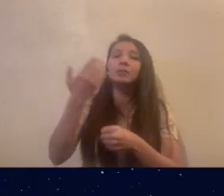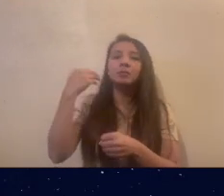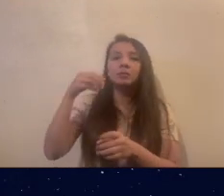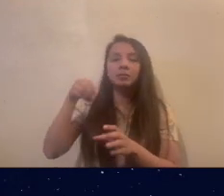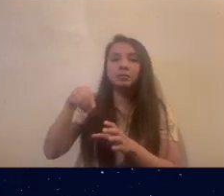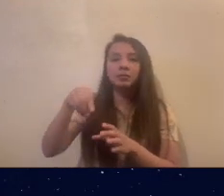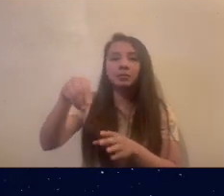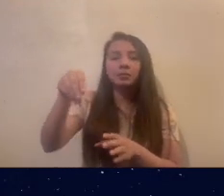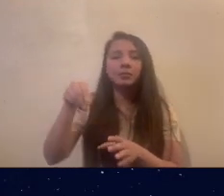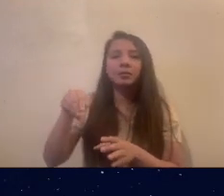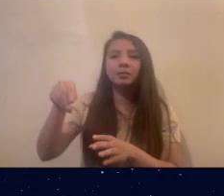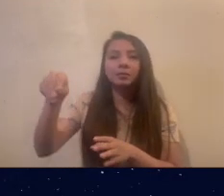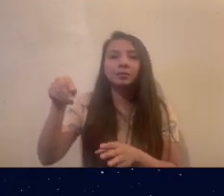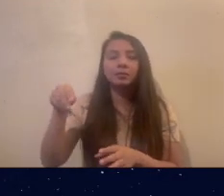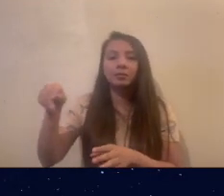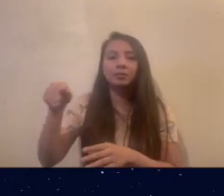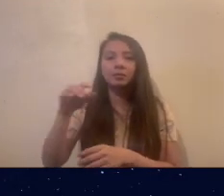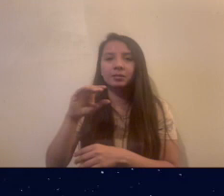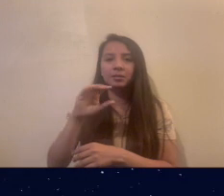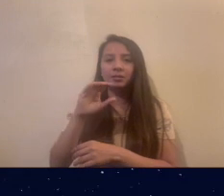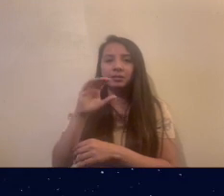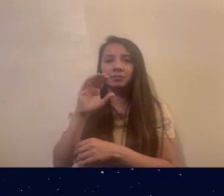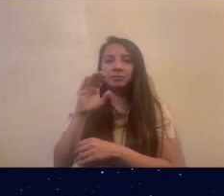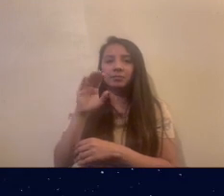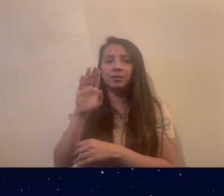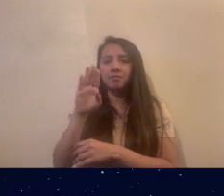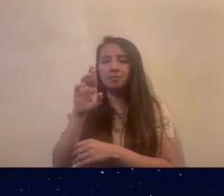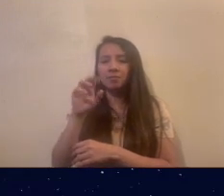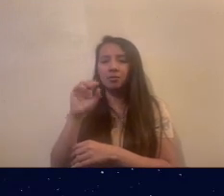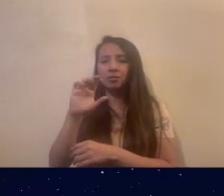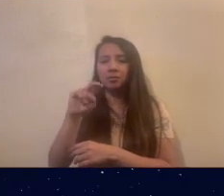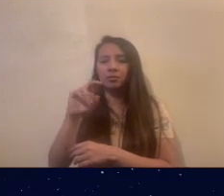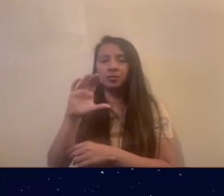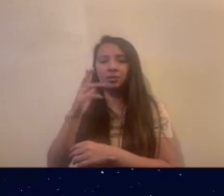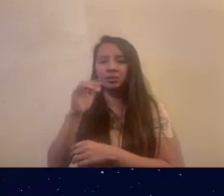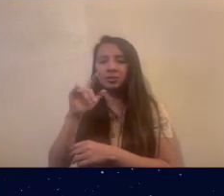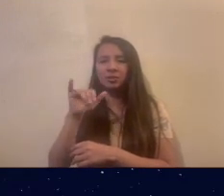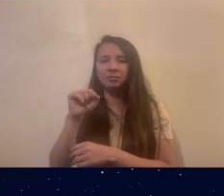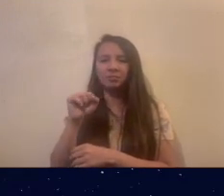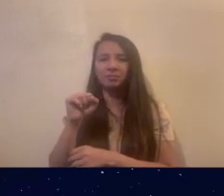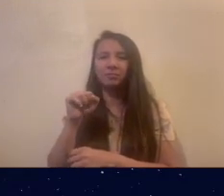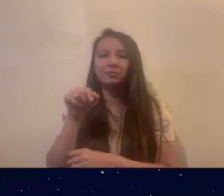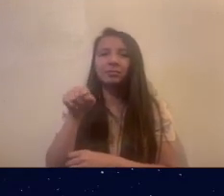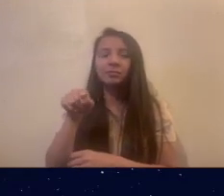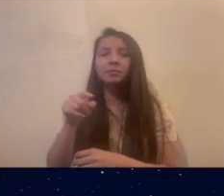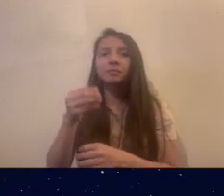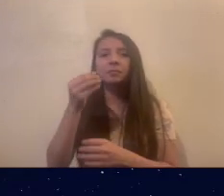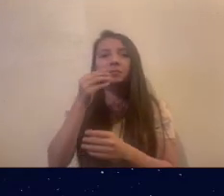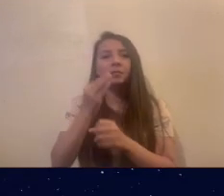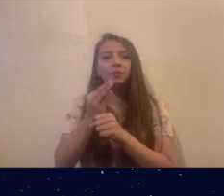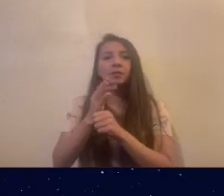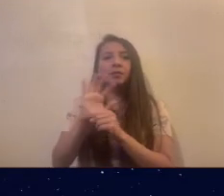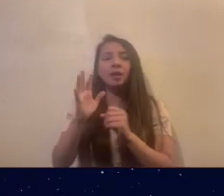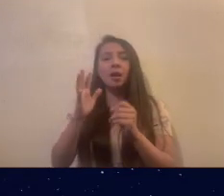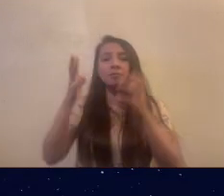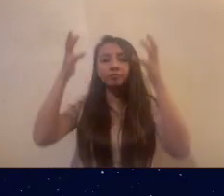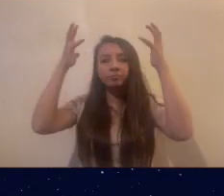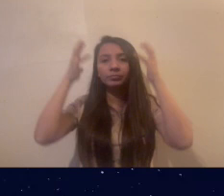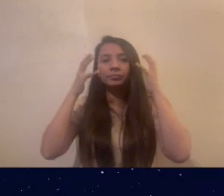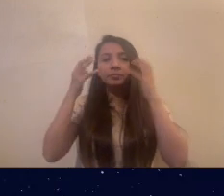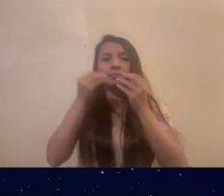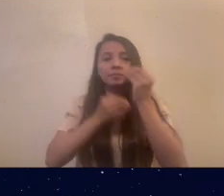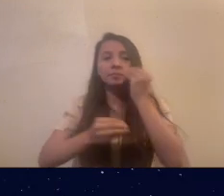se cultivaron los primeros ajíes, los primeros chilis. Ah, sí. Y los comieron, pero ahora también están ingiriendo